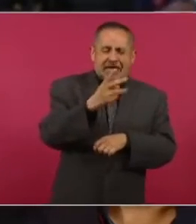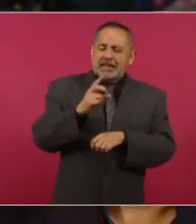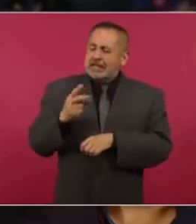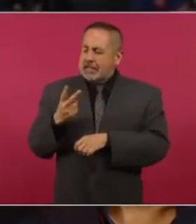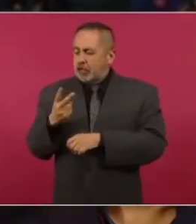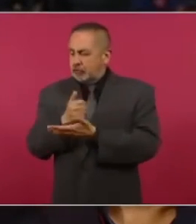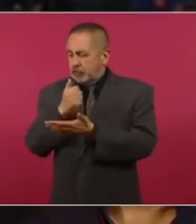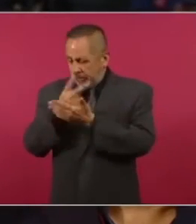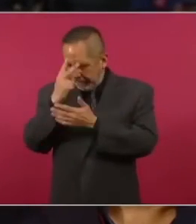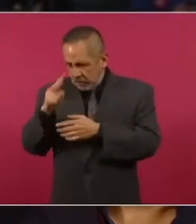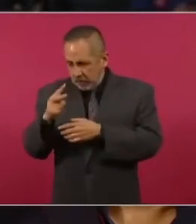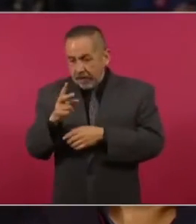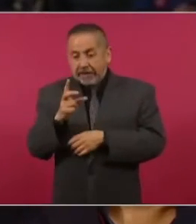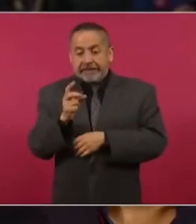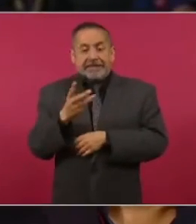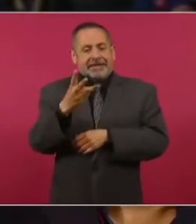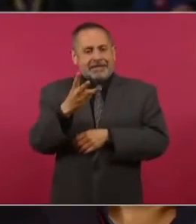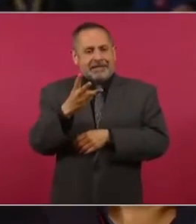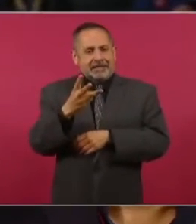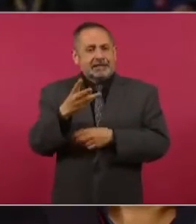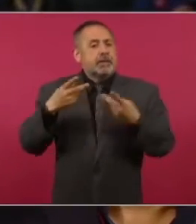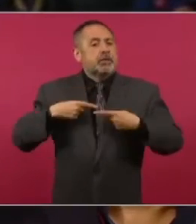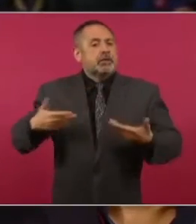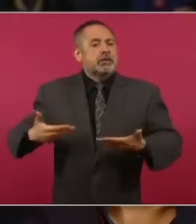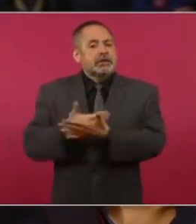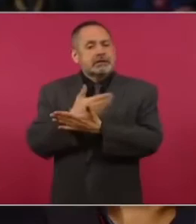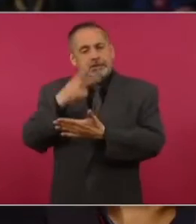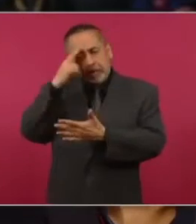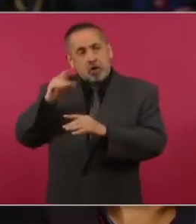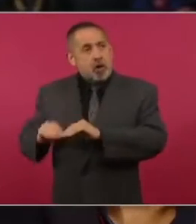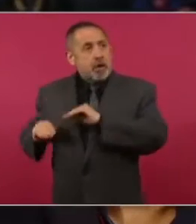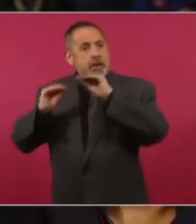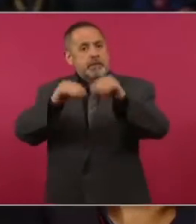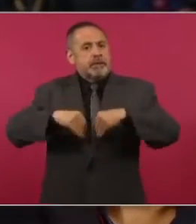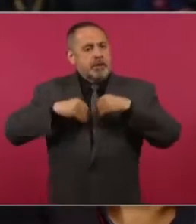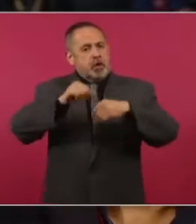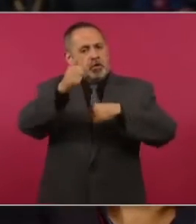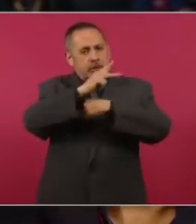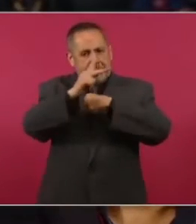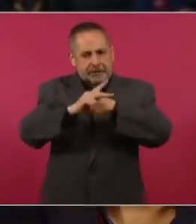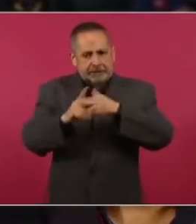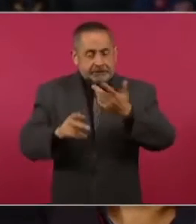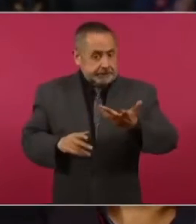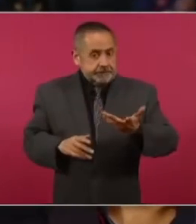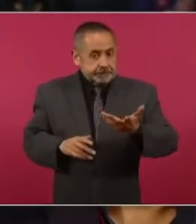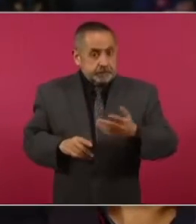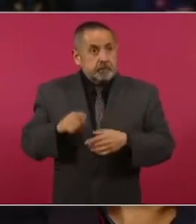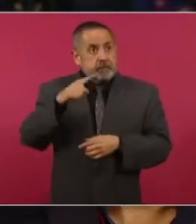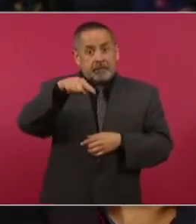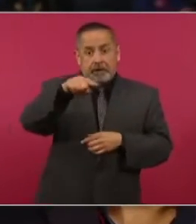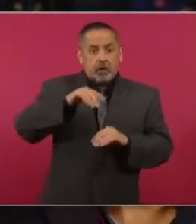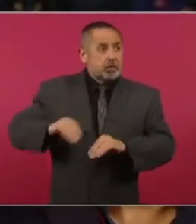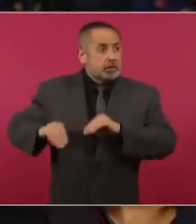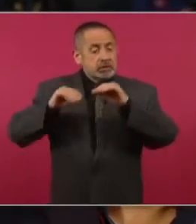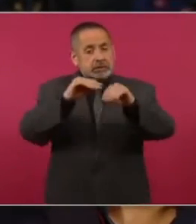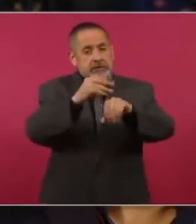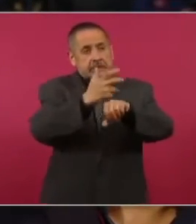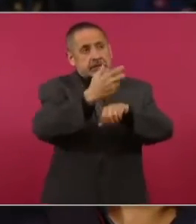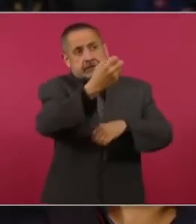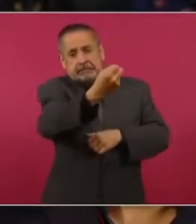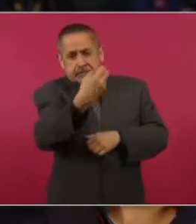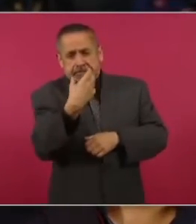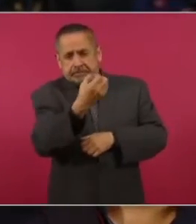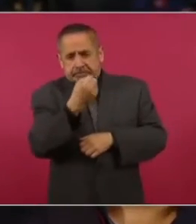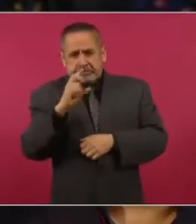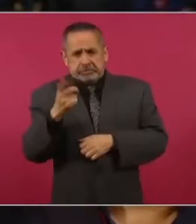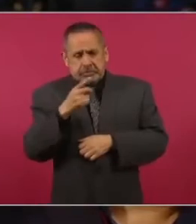33 los migrantes mexicanos, que el día de ayer me decían que si mandan más remesa a los mexicanos es por la confianza que tienen